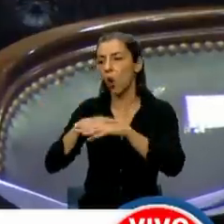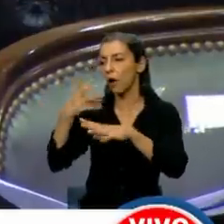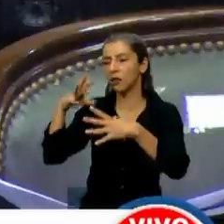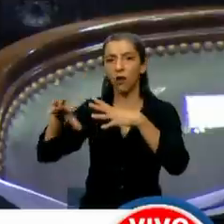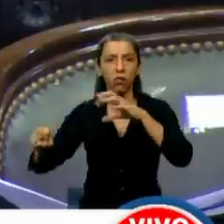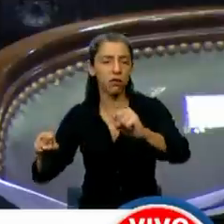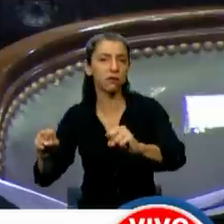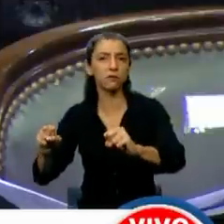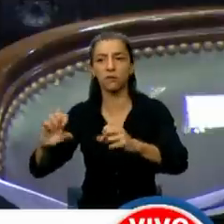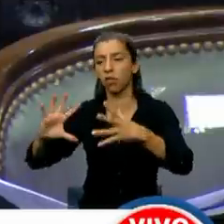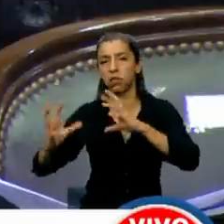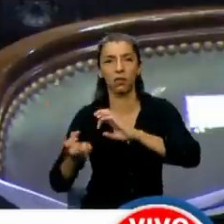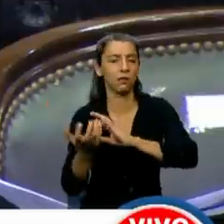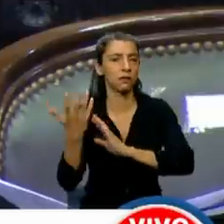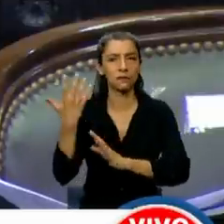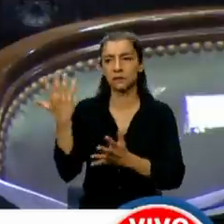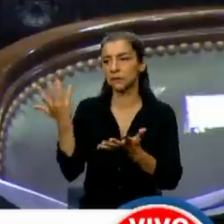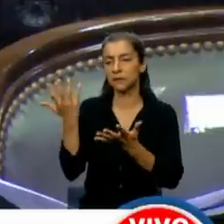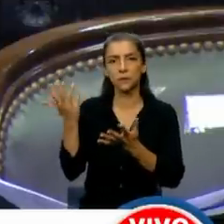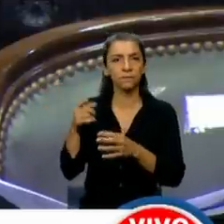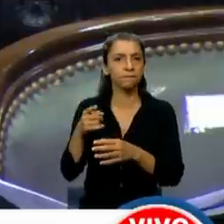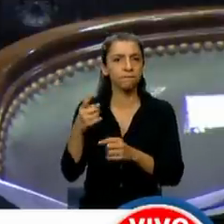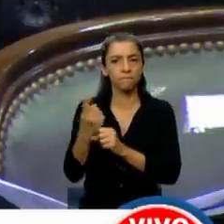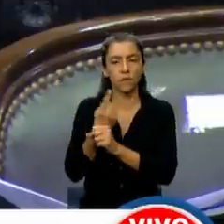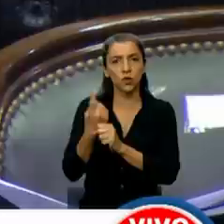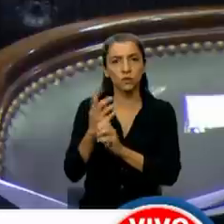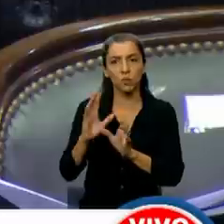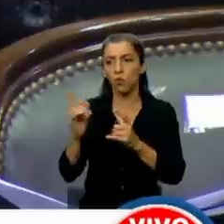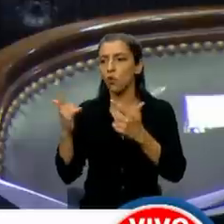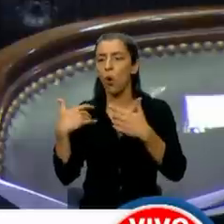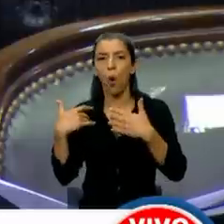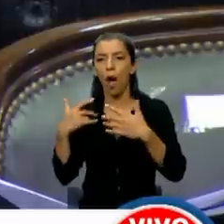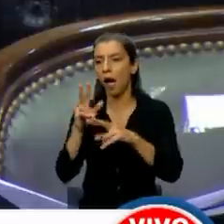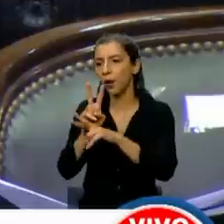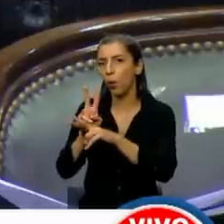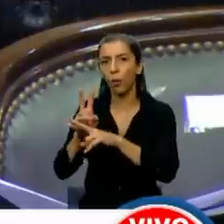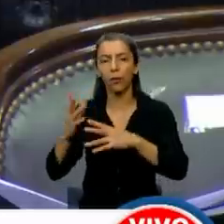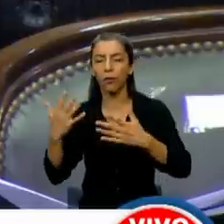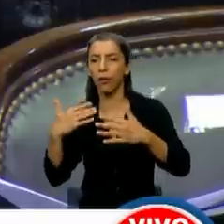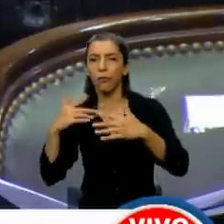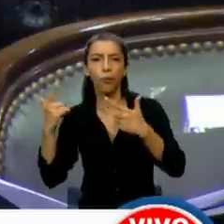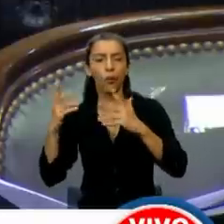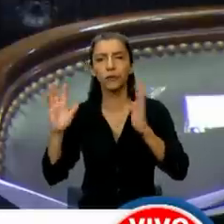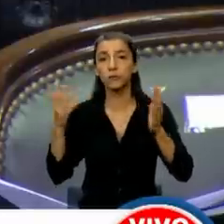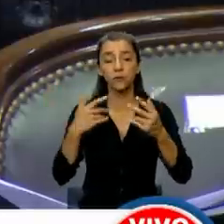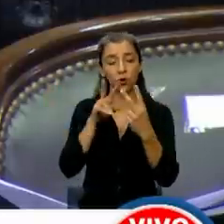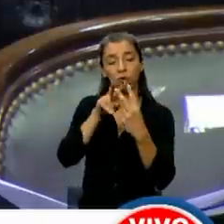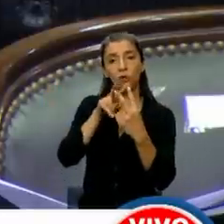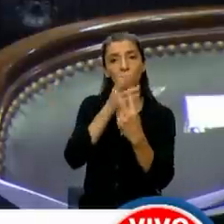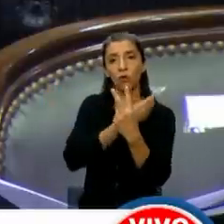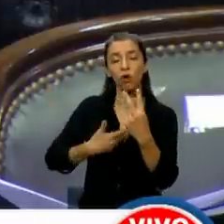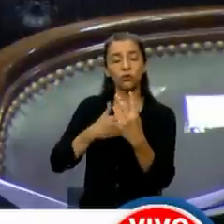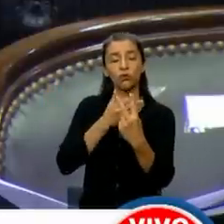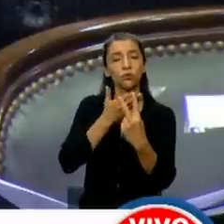estas son las ausencias que tiene este presupuesto el gobierno no decodificó el mensaje de las urnas